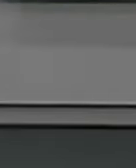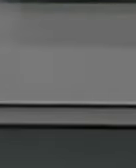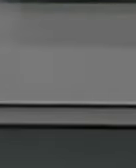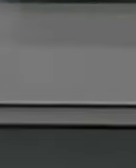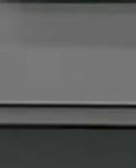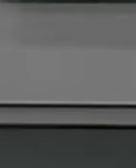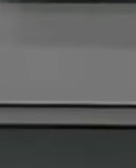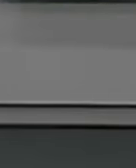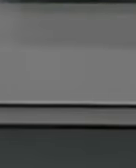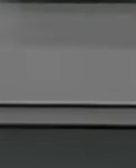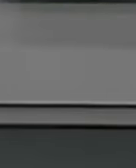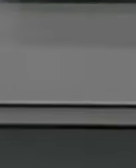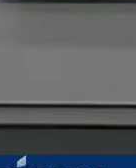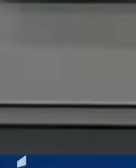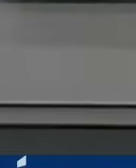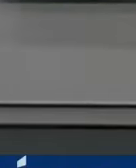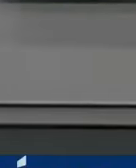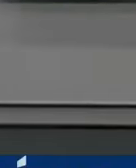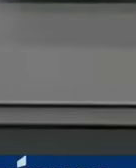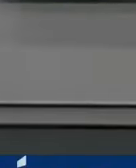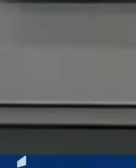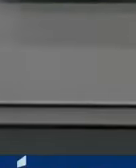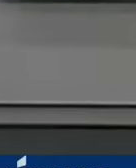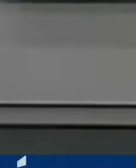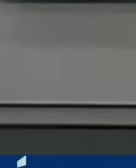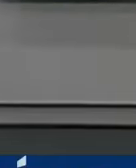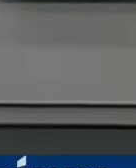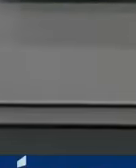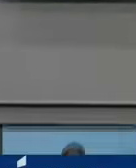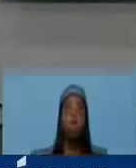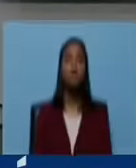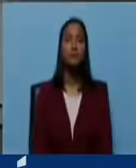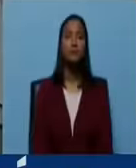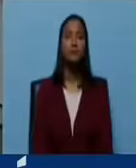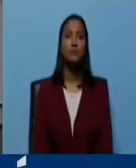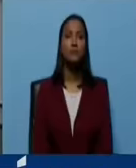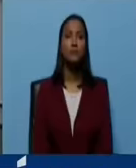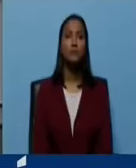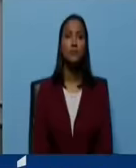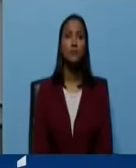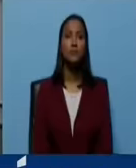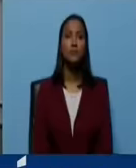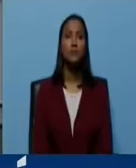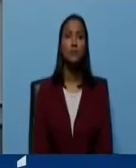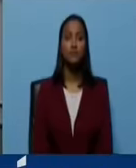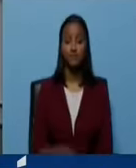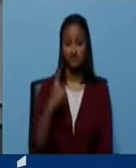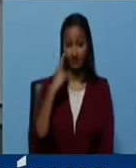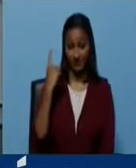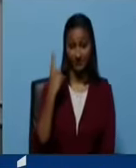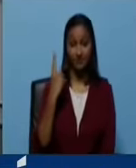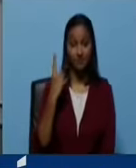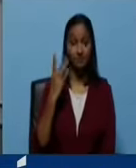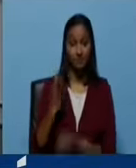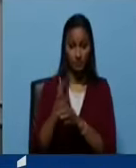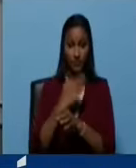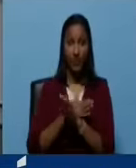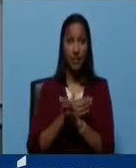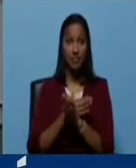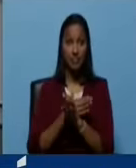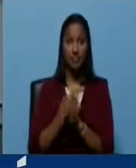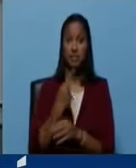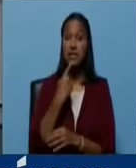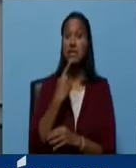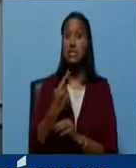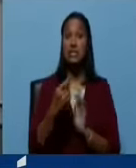documentos desclasificados en poder del mundo entero, revela y expresa